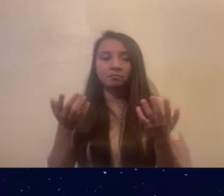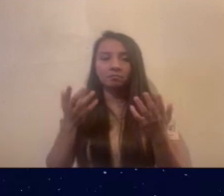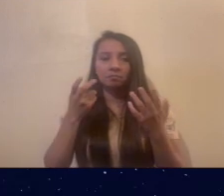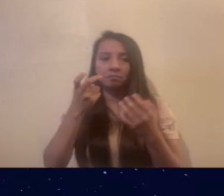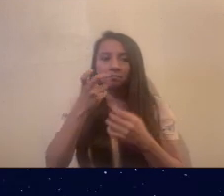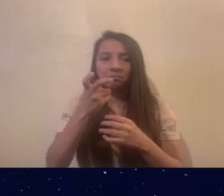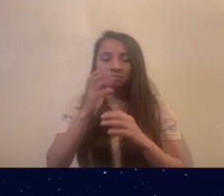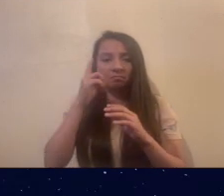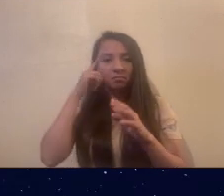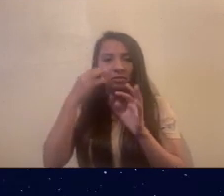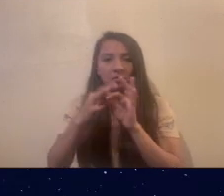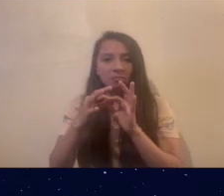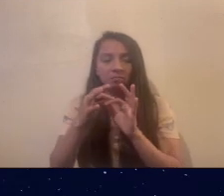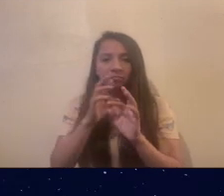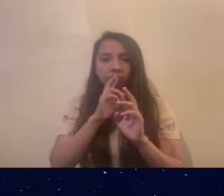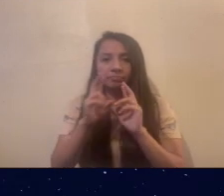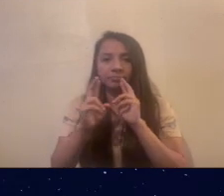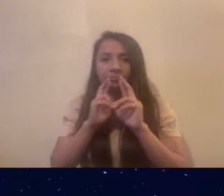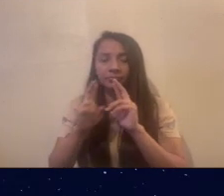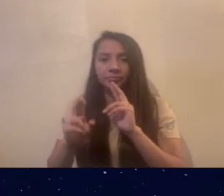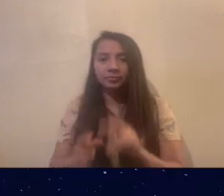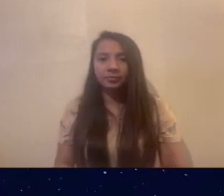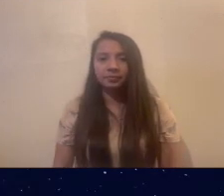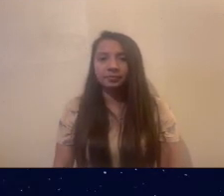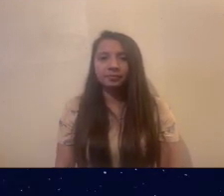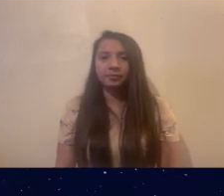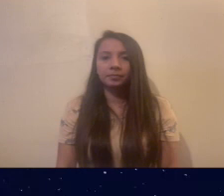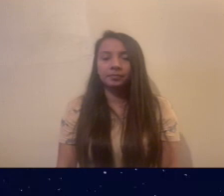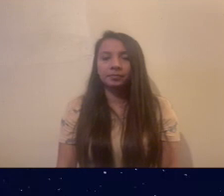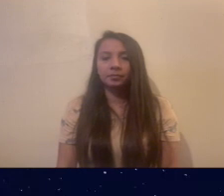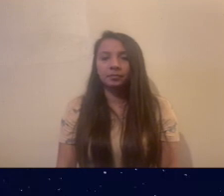No sé si eso contestó todas las preguntas.